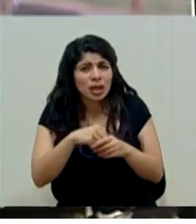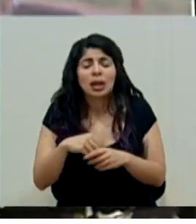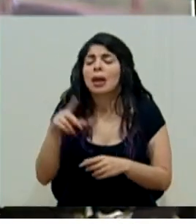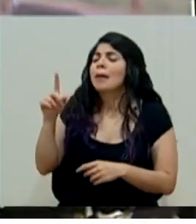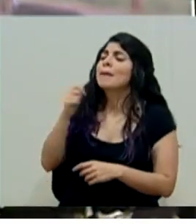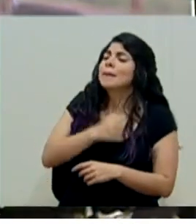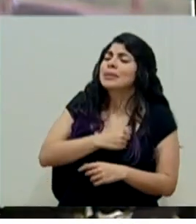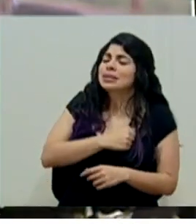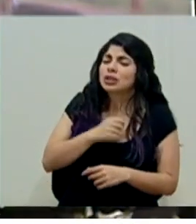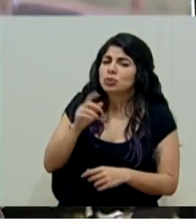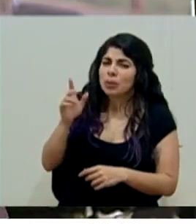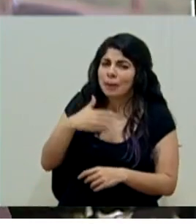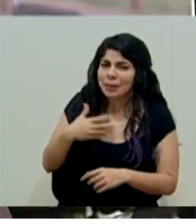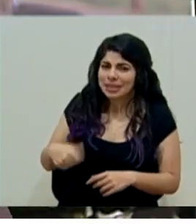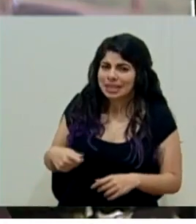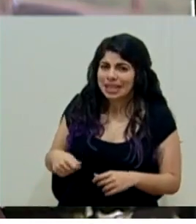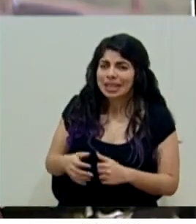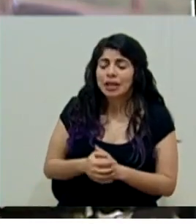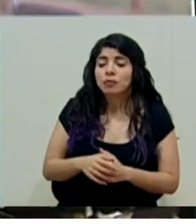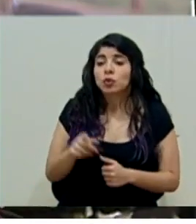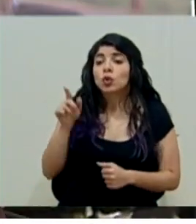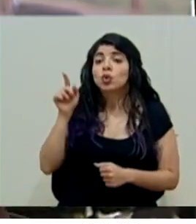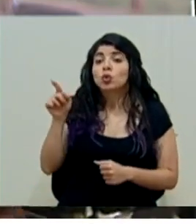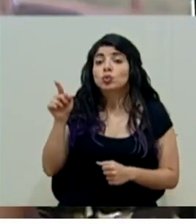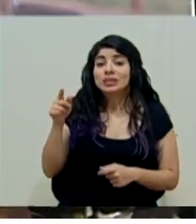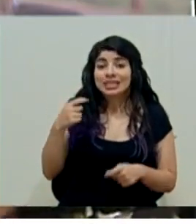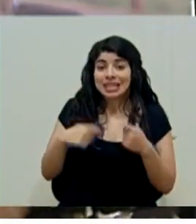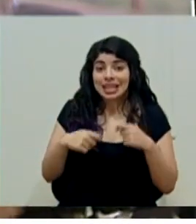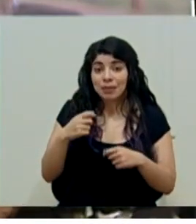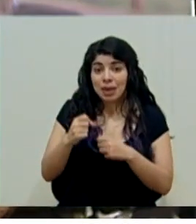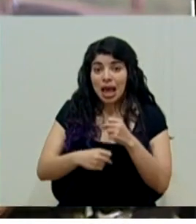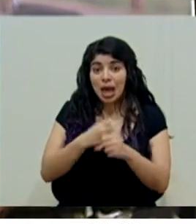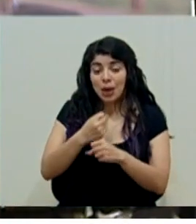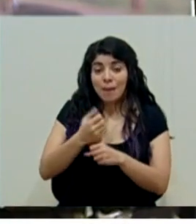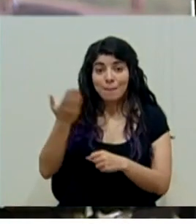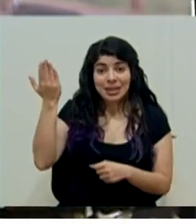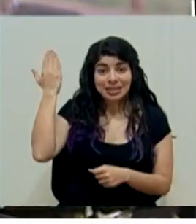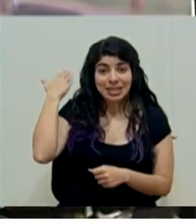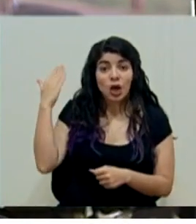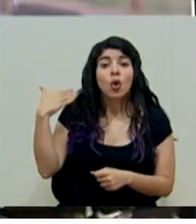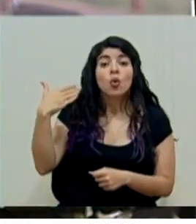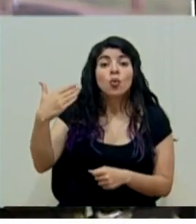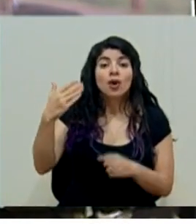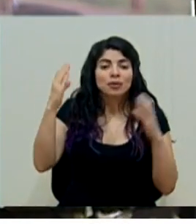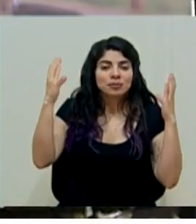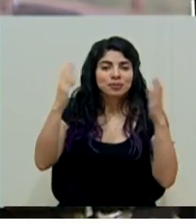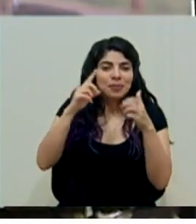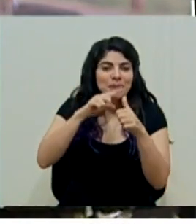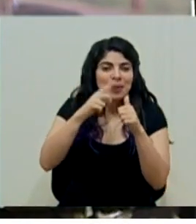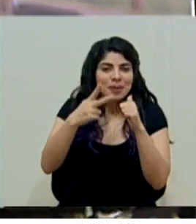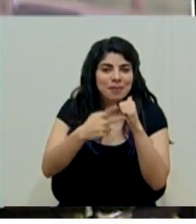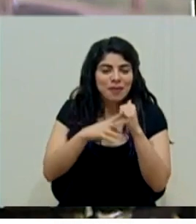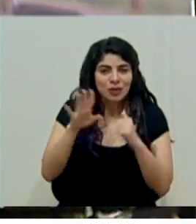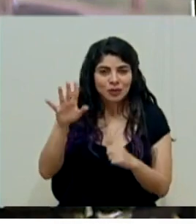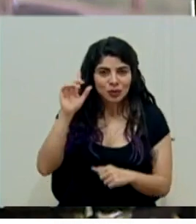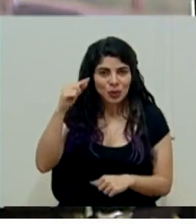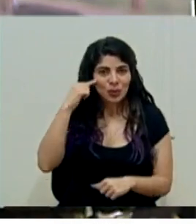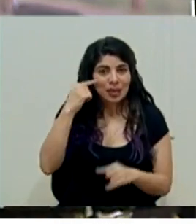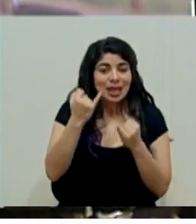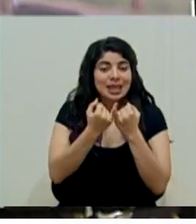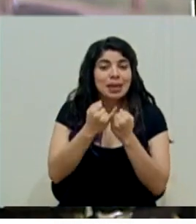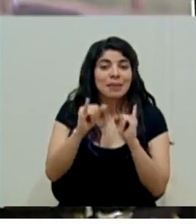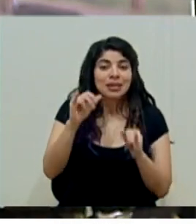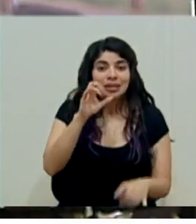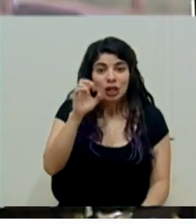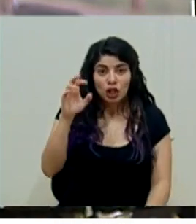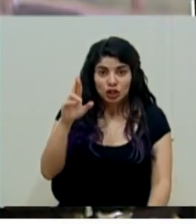disculpe, presidente. Usted en septiembre del año pasado, cuando celebró por primera vez en su gobierno la independencia